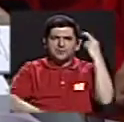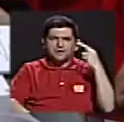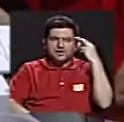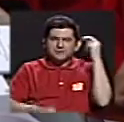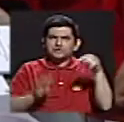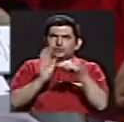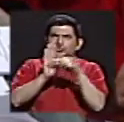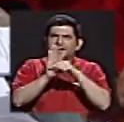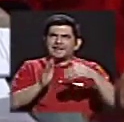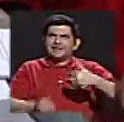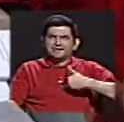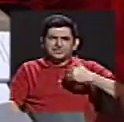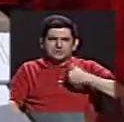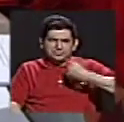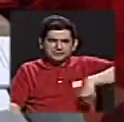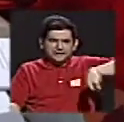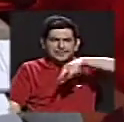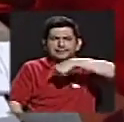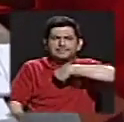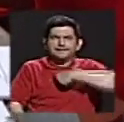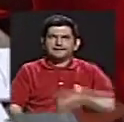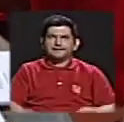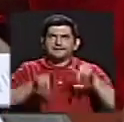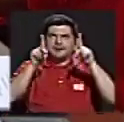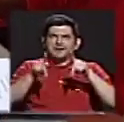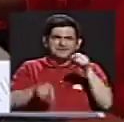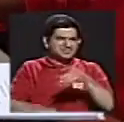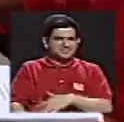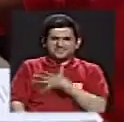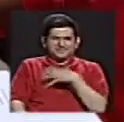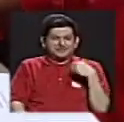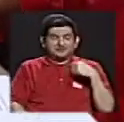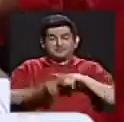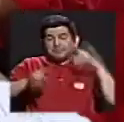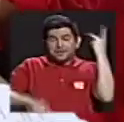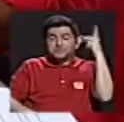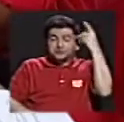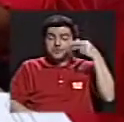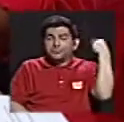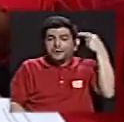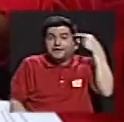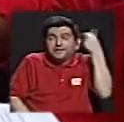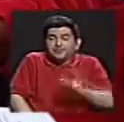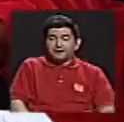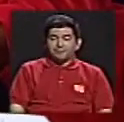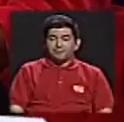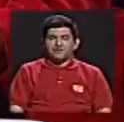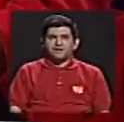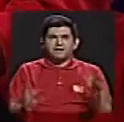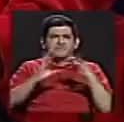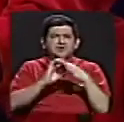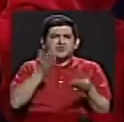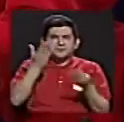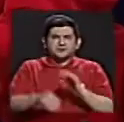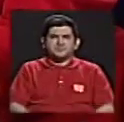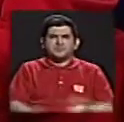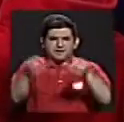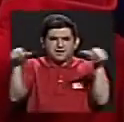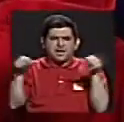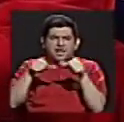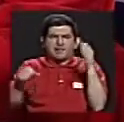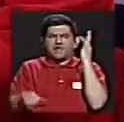más negativos que tenemos, a mucha gente le incomoda esto, pero son las mismas políticas de gobierno. En relación, digamos, al sector